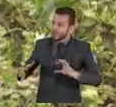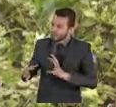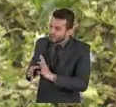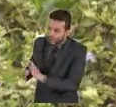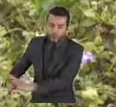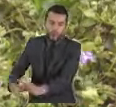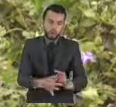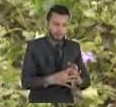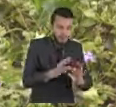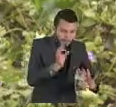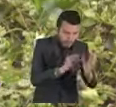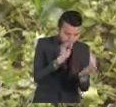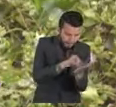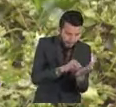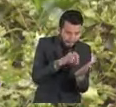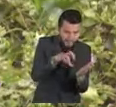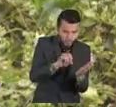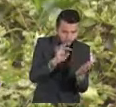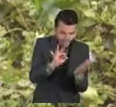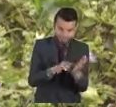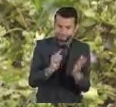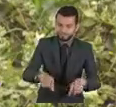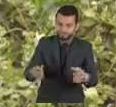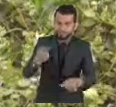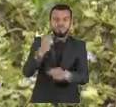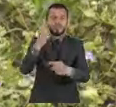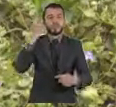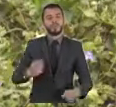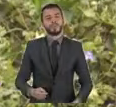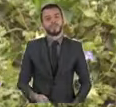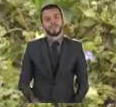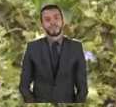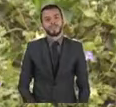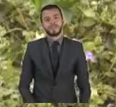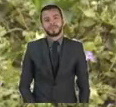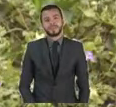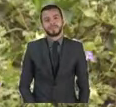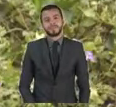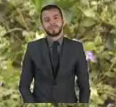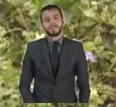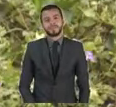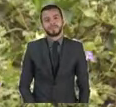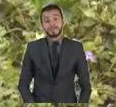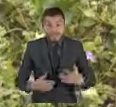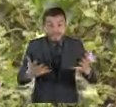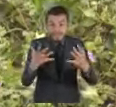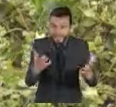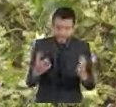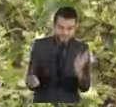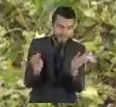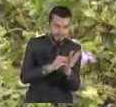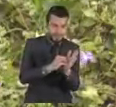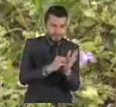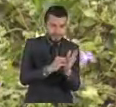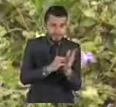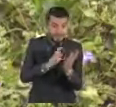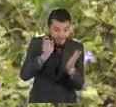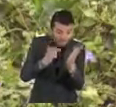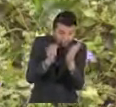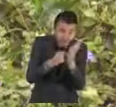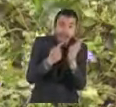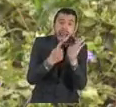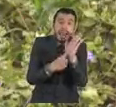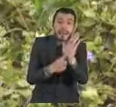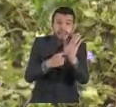territorial. Y tenemos que ser capaces de meter en él esas herramientas de cambio radical,